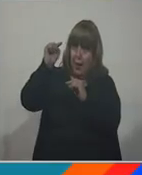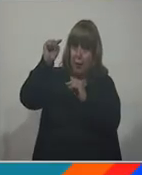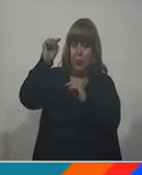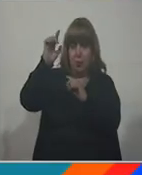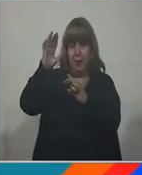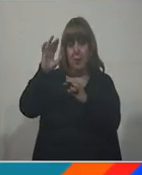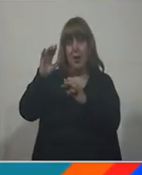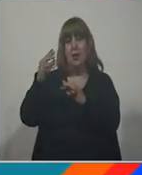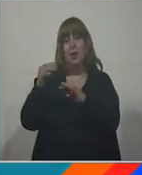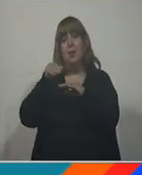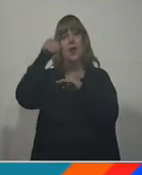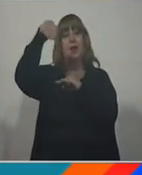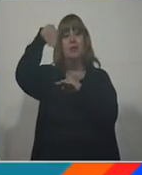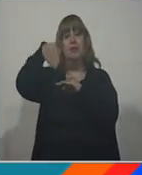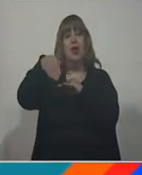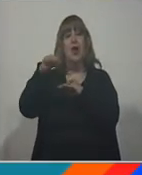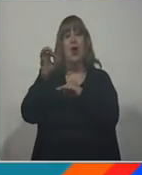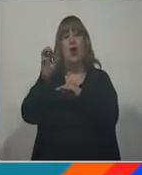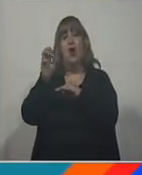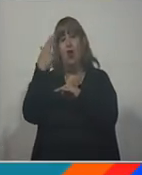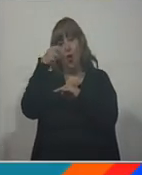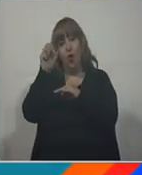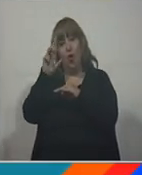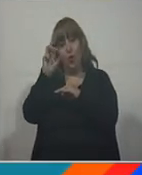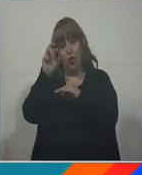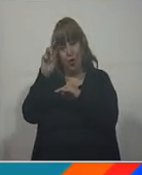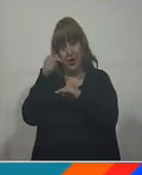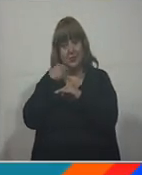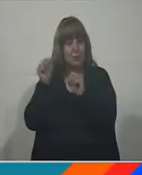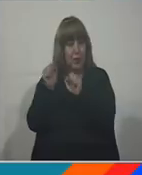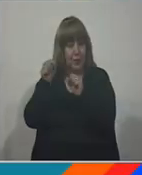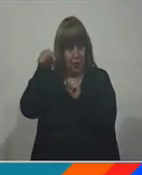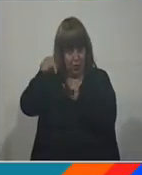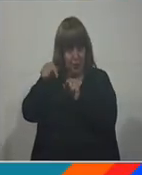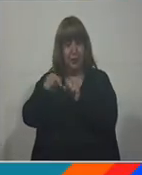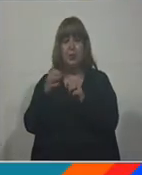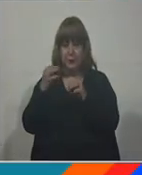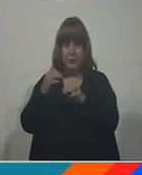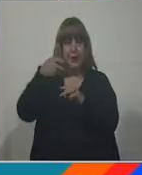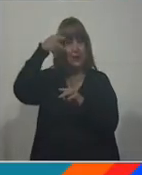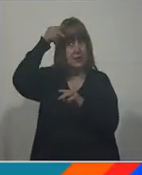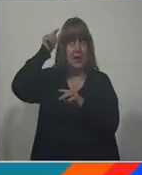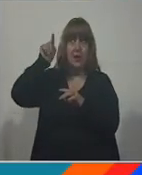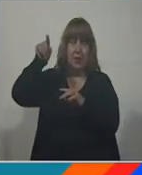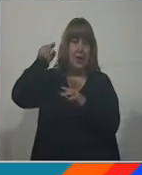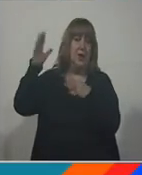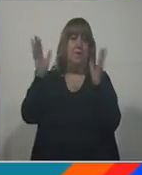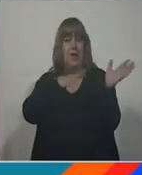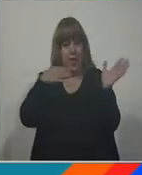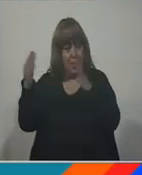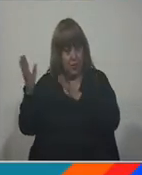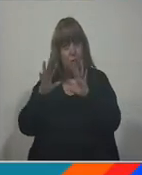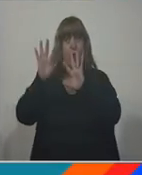la zona de Horcones y demás. Así que, en definitiva, para la alta montaña chilena, mucho viento, mucha nubosidad